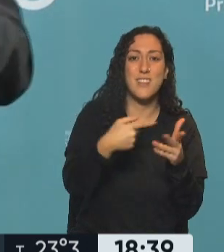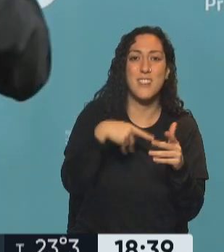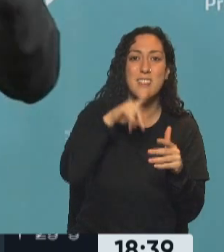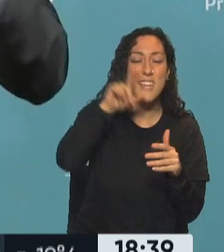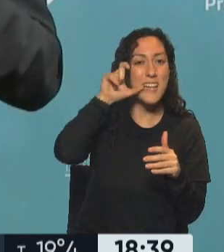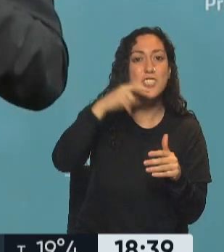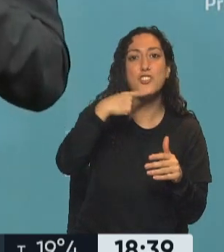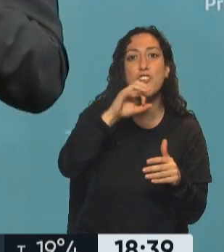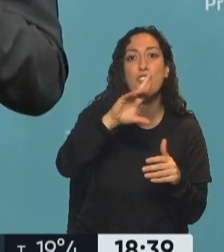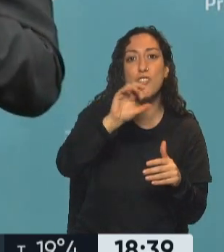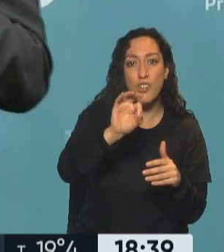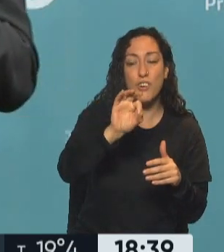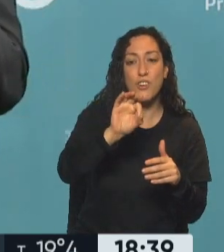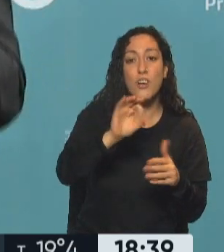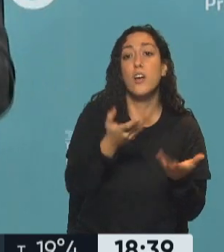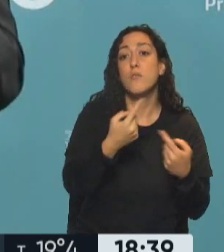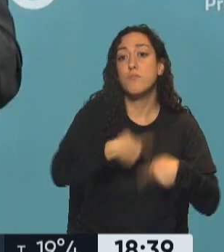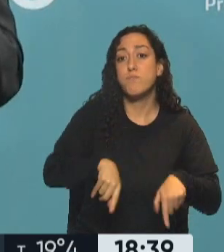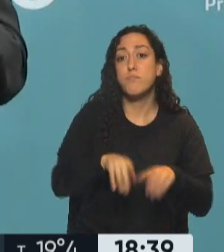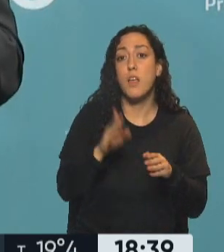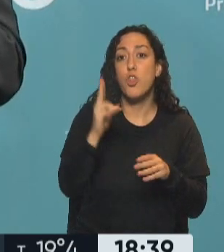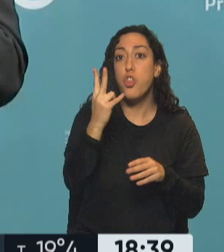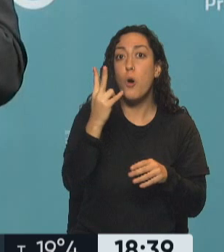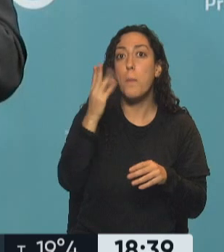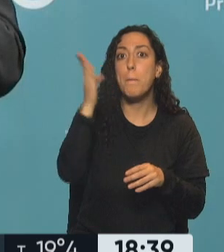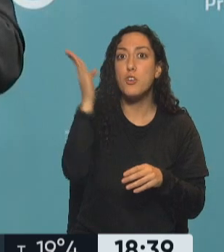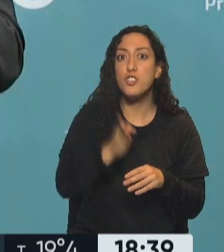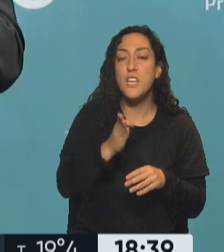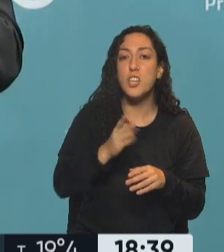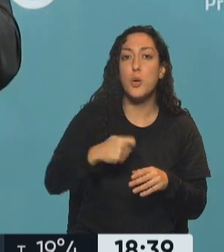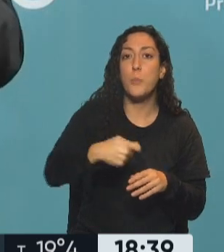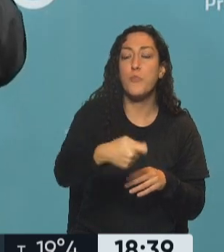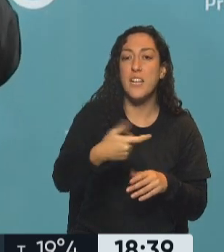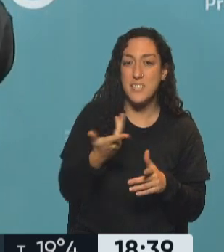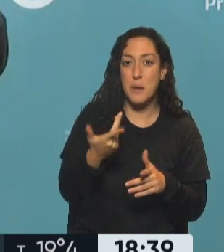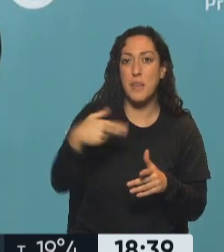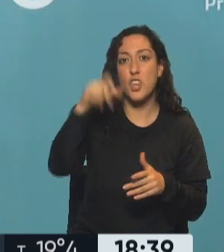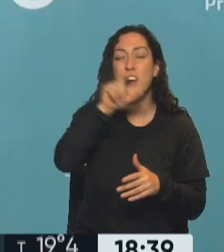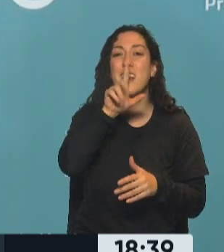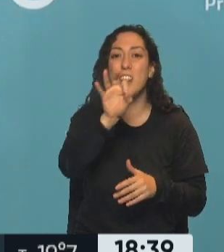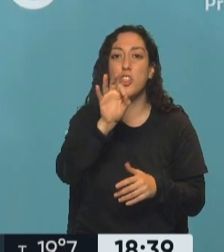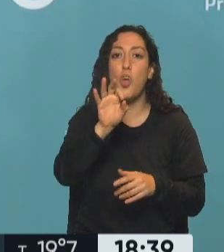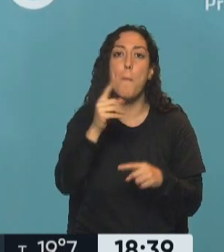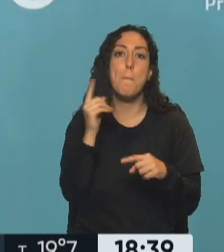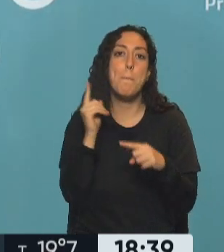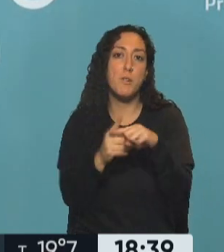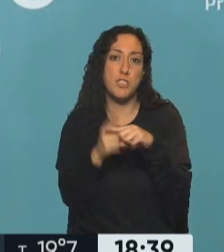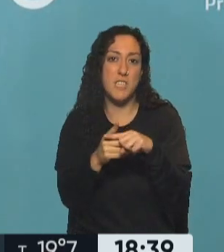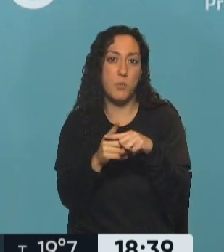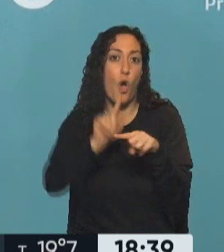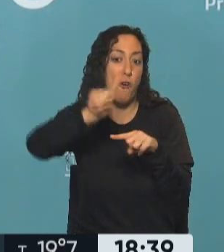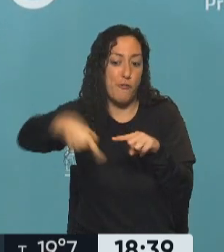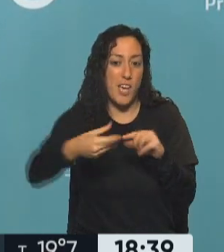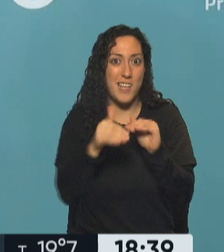vencimientos del día de ayer. De hecho, hubo un 2% de financiamiento neto positivo, y esto también construye mayor estabilidad.